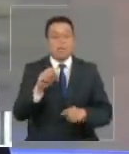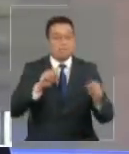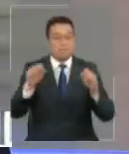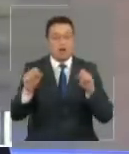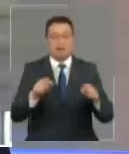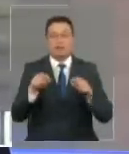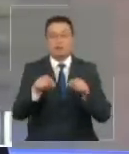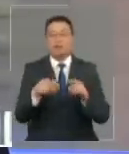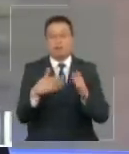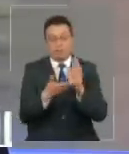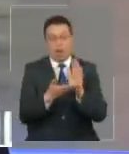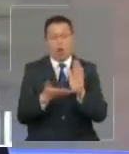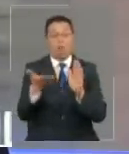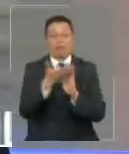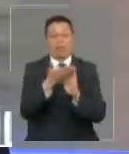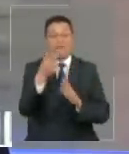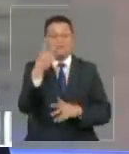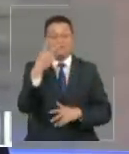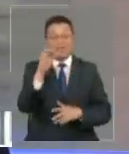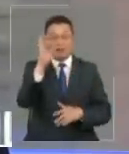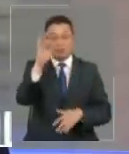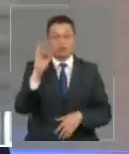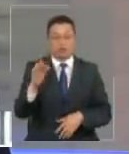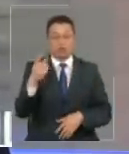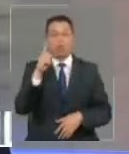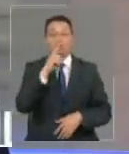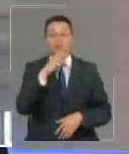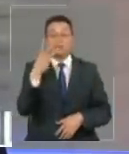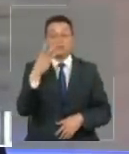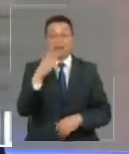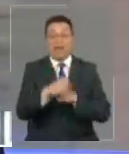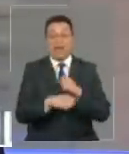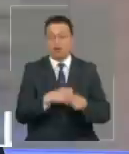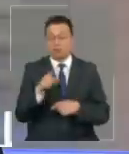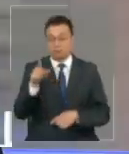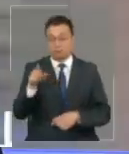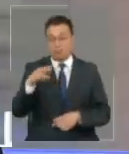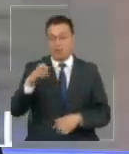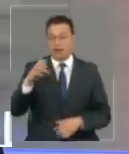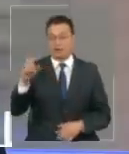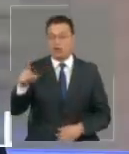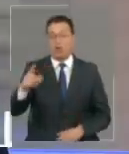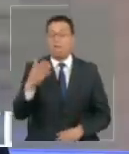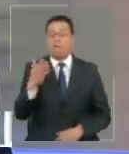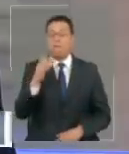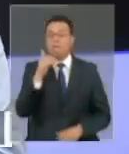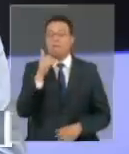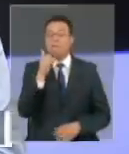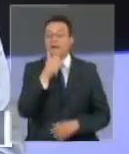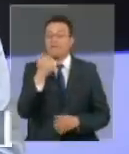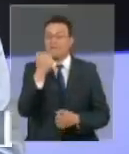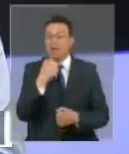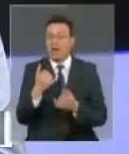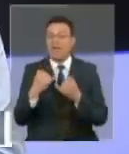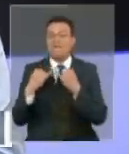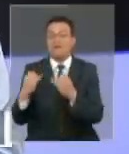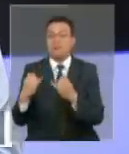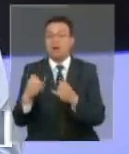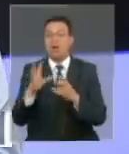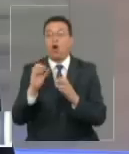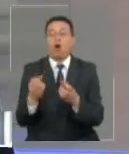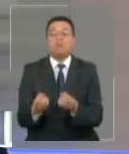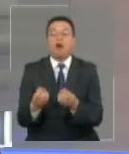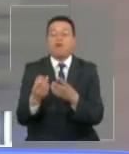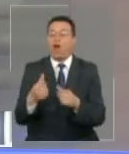aumentado un 20% los per cápita en los últimos tres años. Yo creo que Marcelo tiene muy malos informantes, o tiene informantes